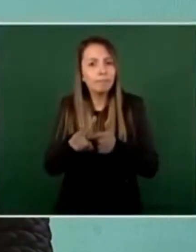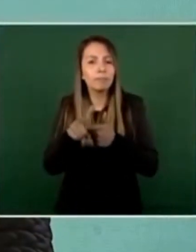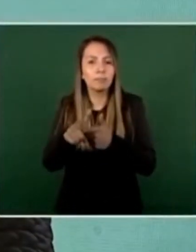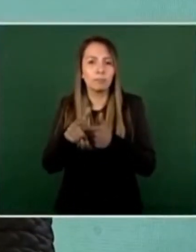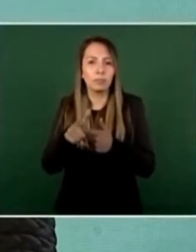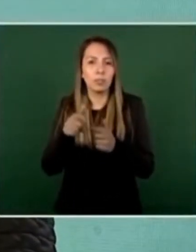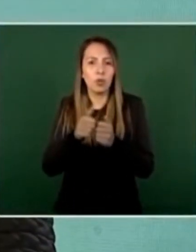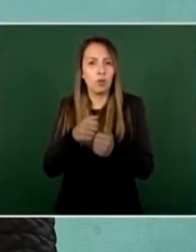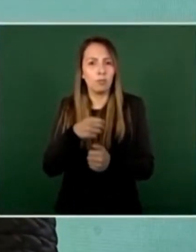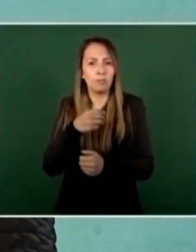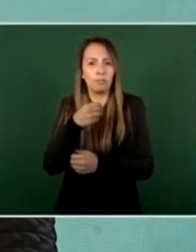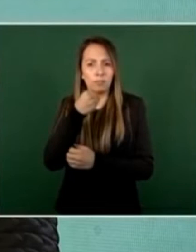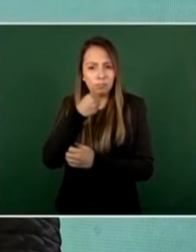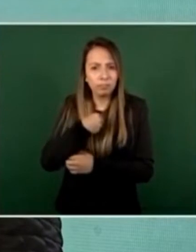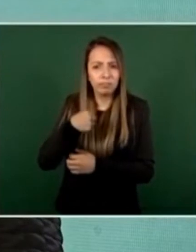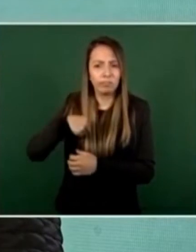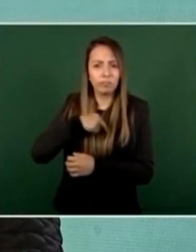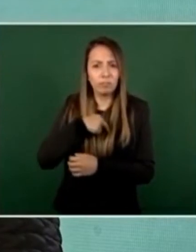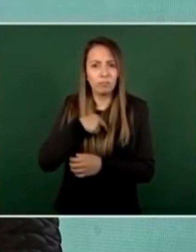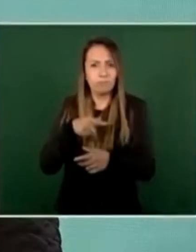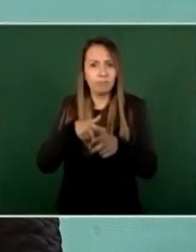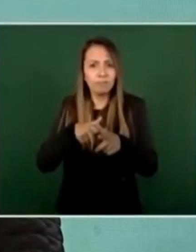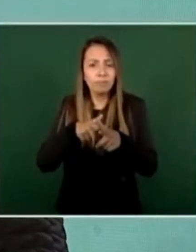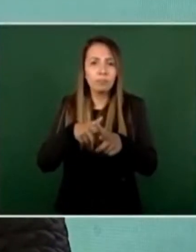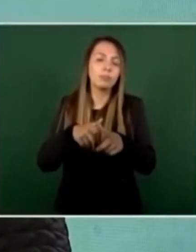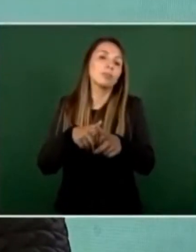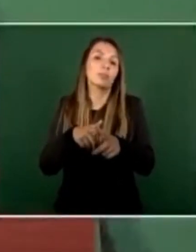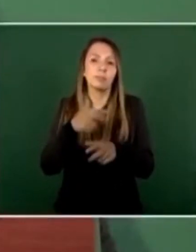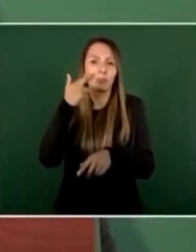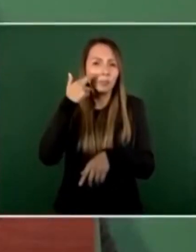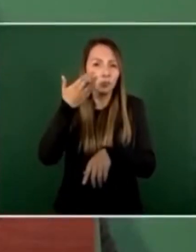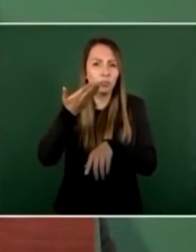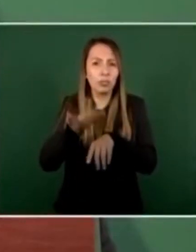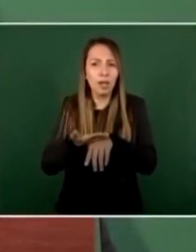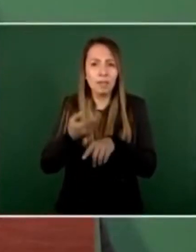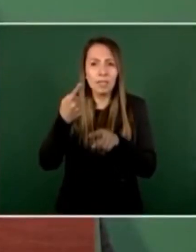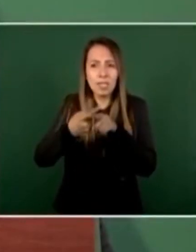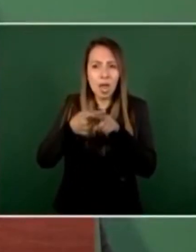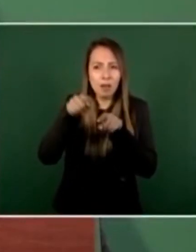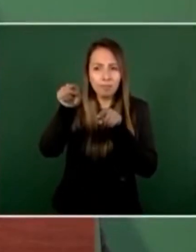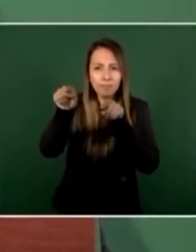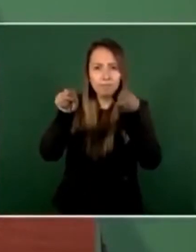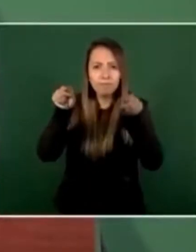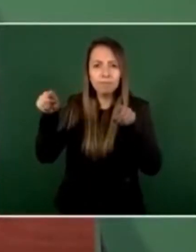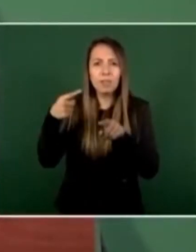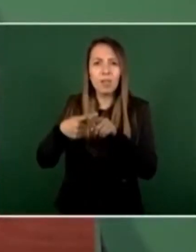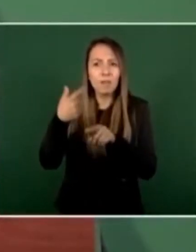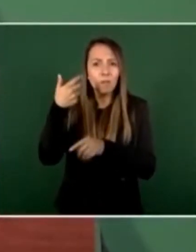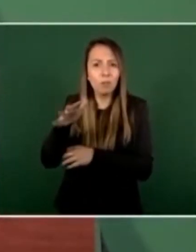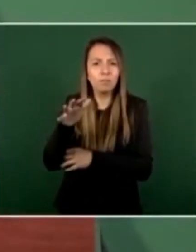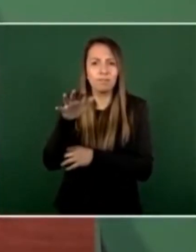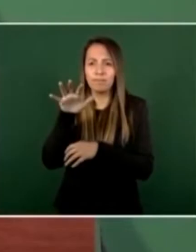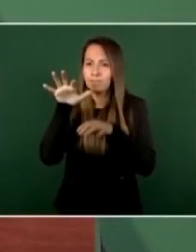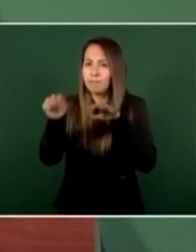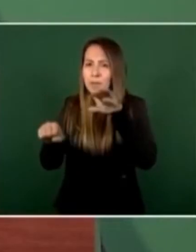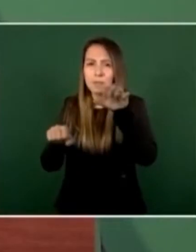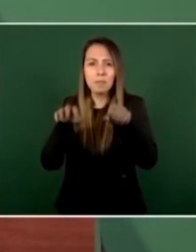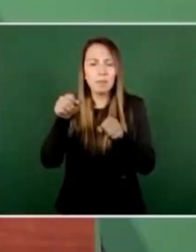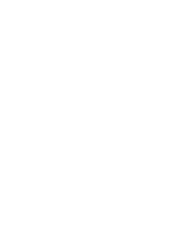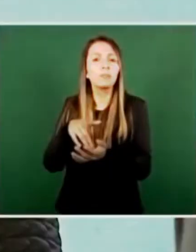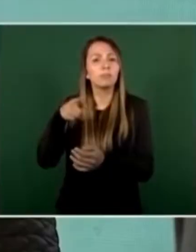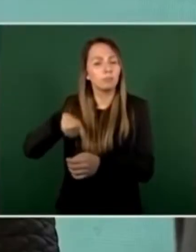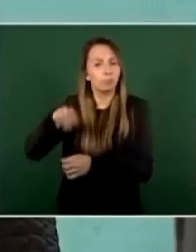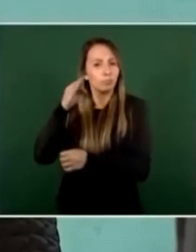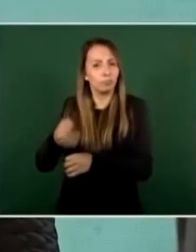Detendremos a los verdaderos responsables. Señalar que seguiremos trabajando con el mecanismo de protección de